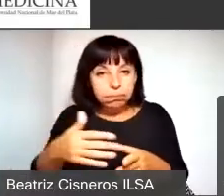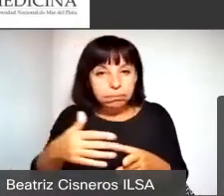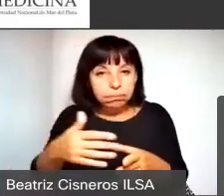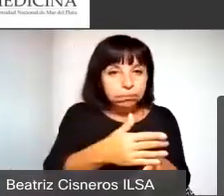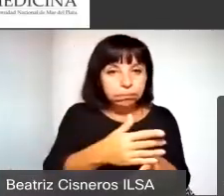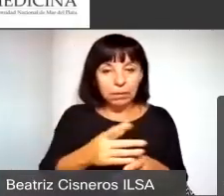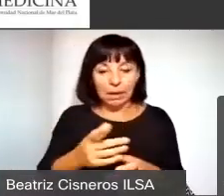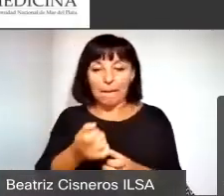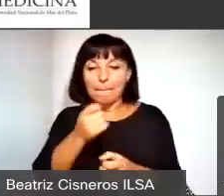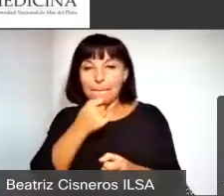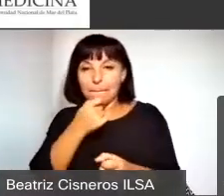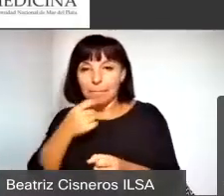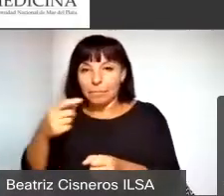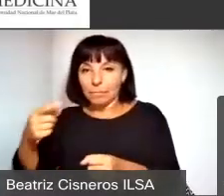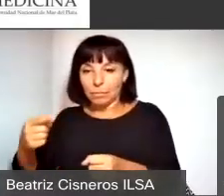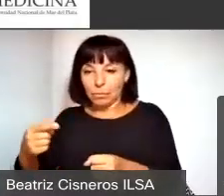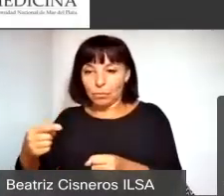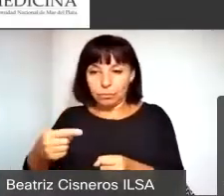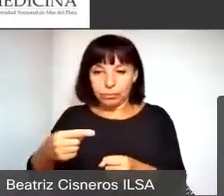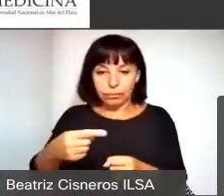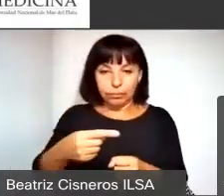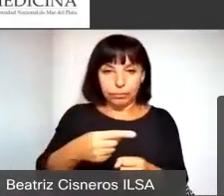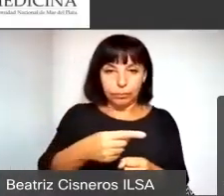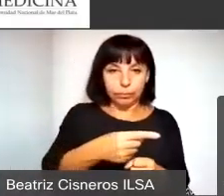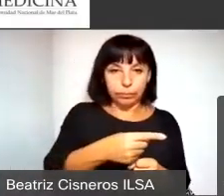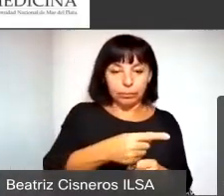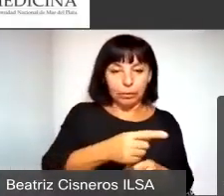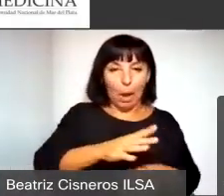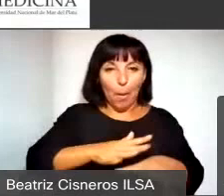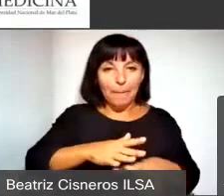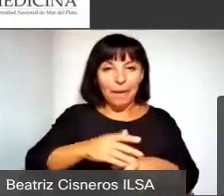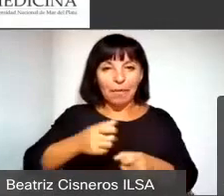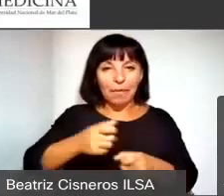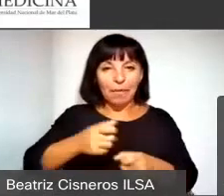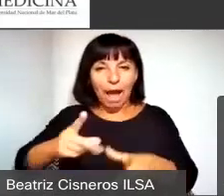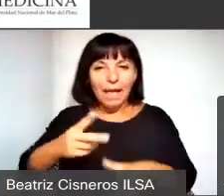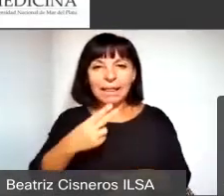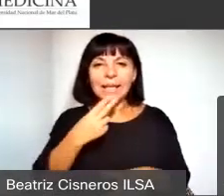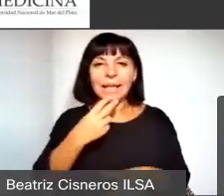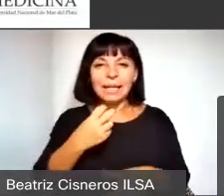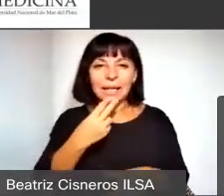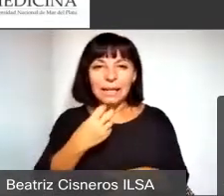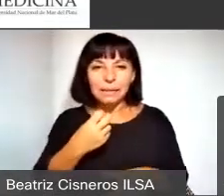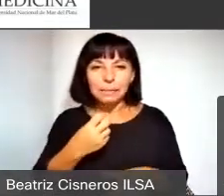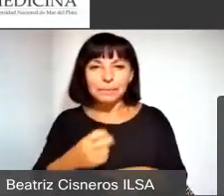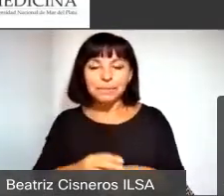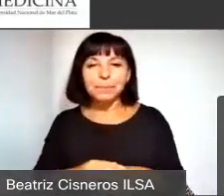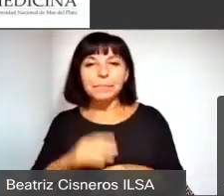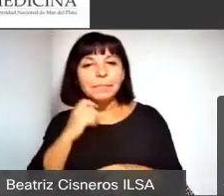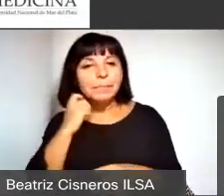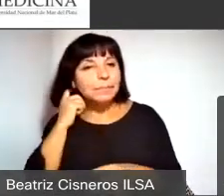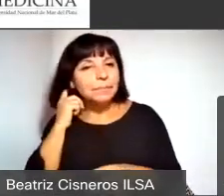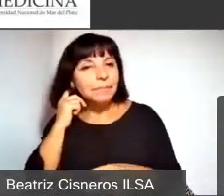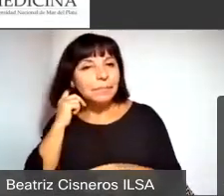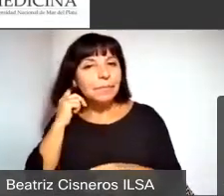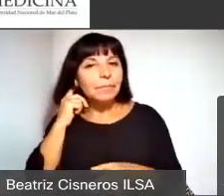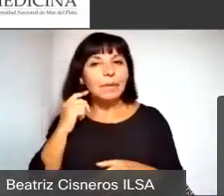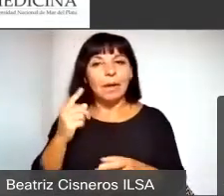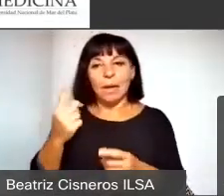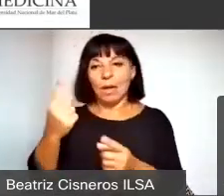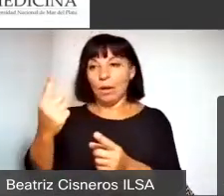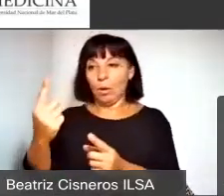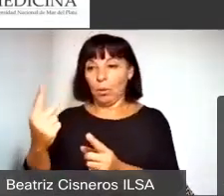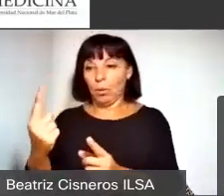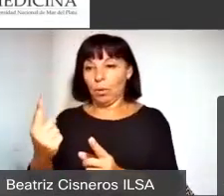otra hemicapa. Es un movimiento recíproco, en el que en general un fosfolípido de una hemicapa intercambia posición con el